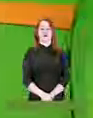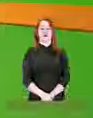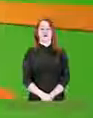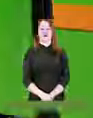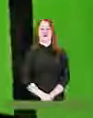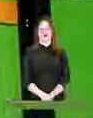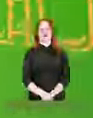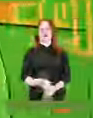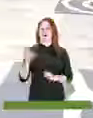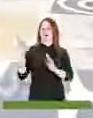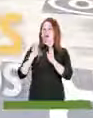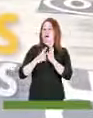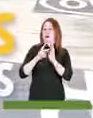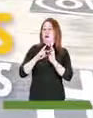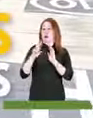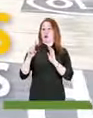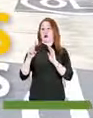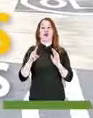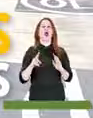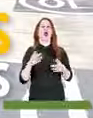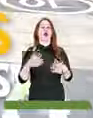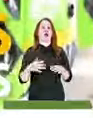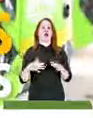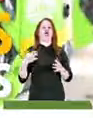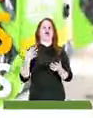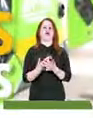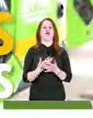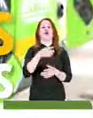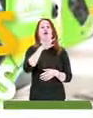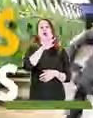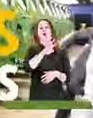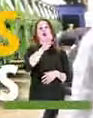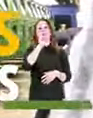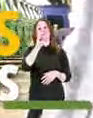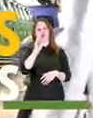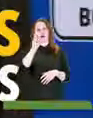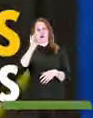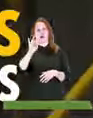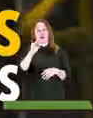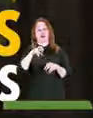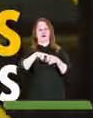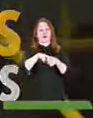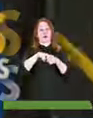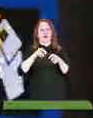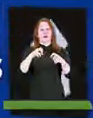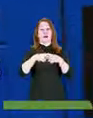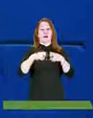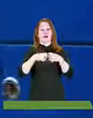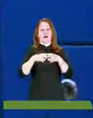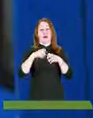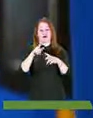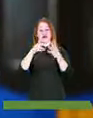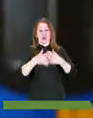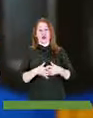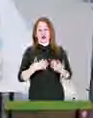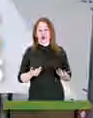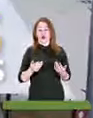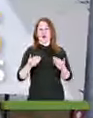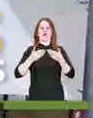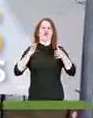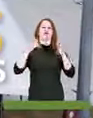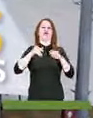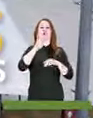Desde el 2021 ya contamos con 483 buses eléctricos y para su funcionamiento se habilitaron